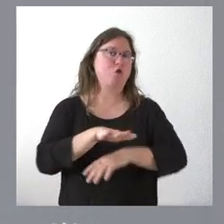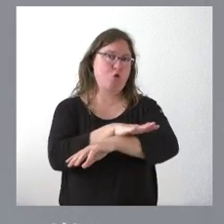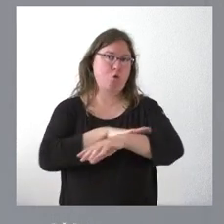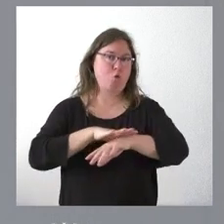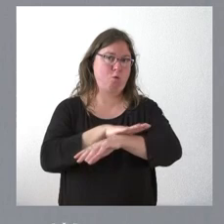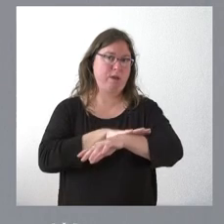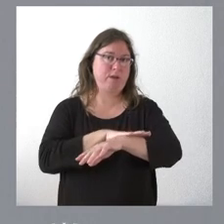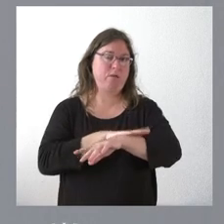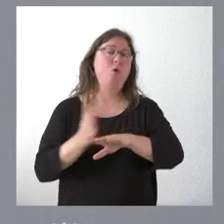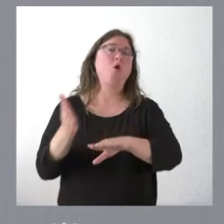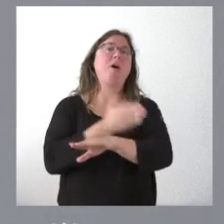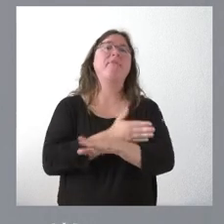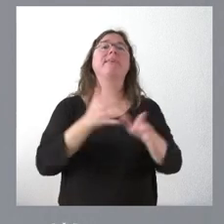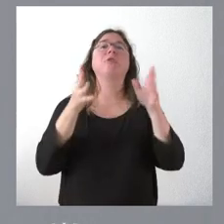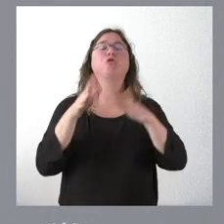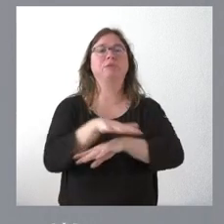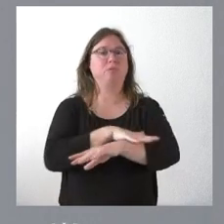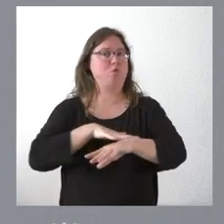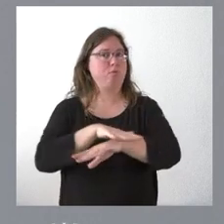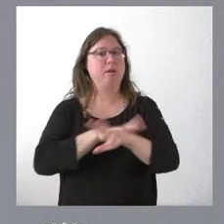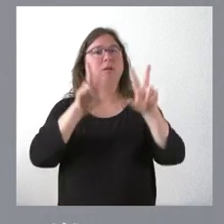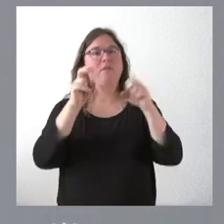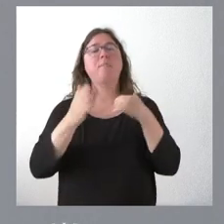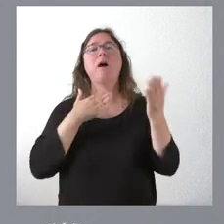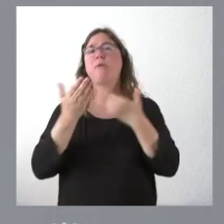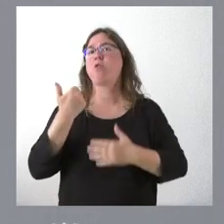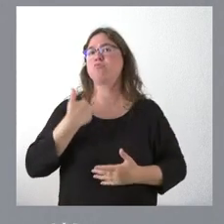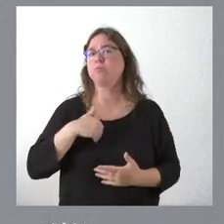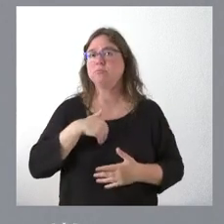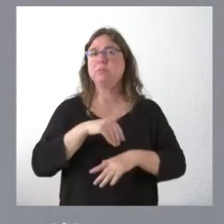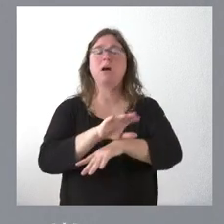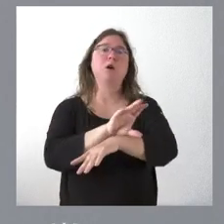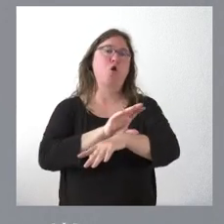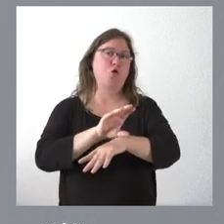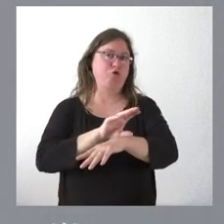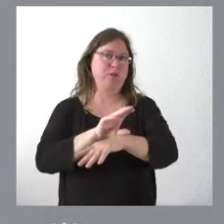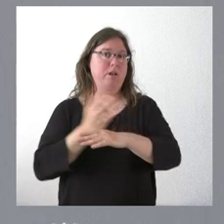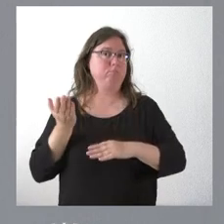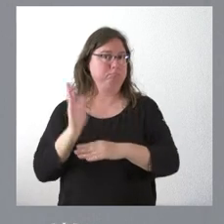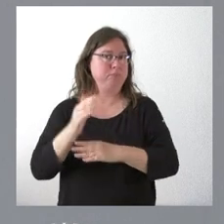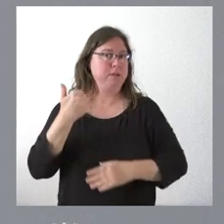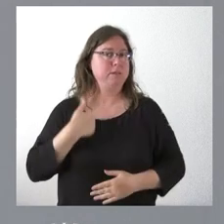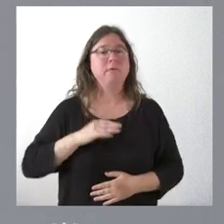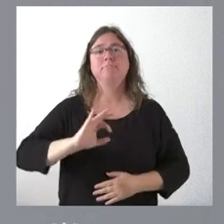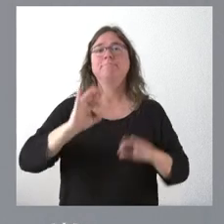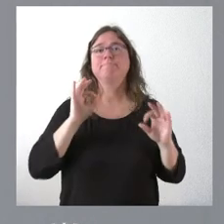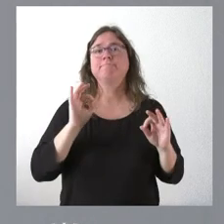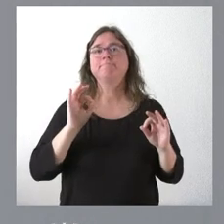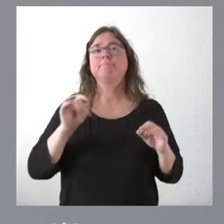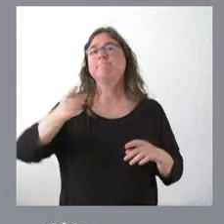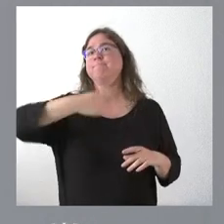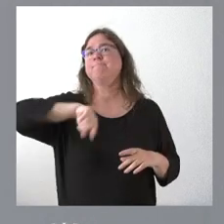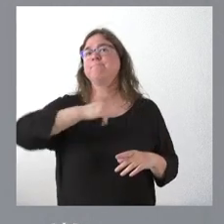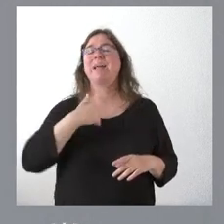al Consejo de Gobierno. Este es uno de los asuntos que hemos tratado en las consejerías que estamos allí representadas, que fundamentalmente lo somos las que tenemos